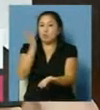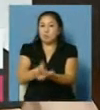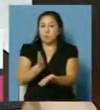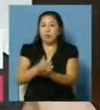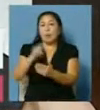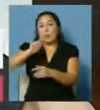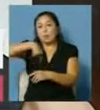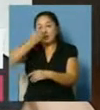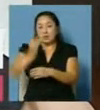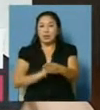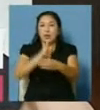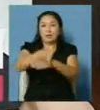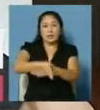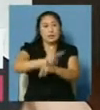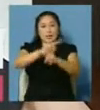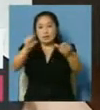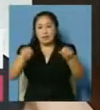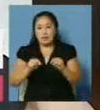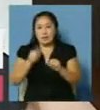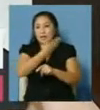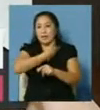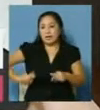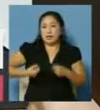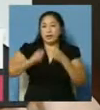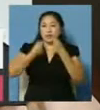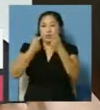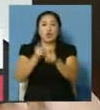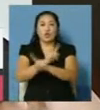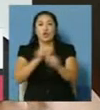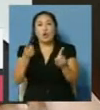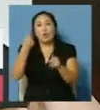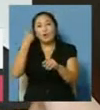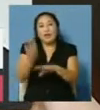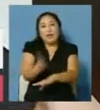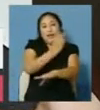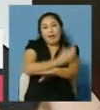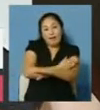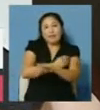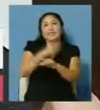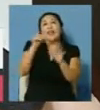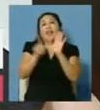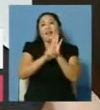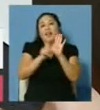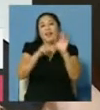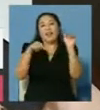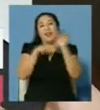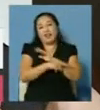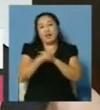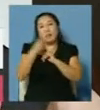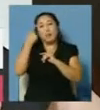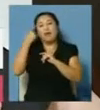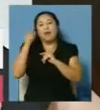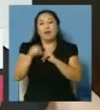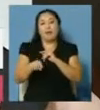acceder el día de mañana a ningún terreno fiscal porque eso está penado, digamos, por la ley y está penado